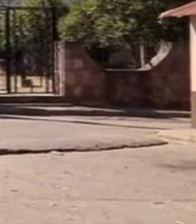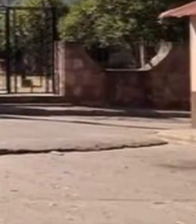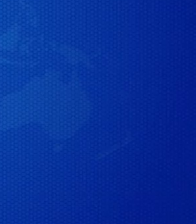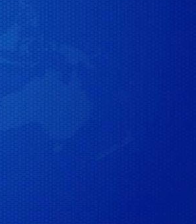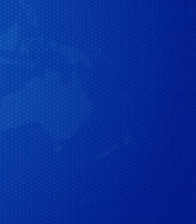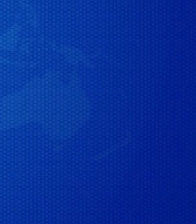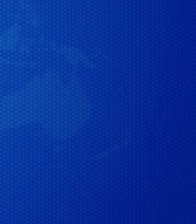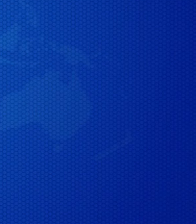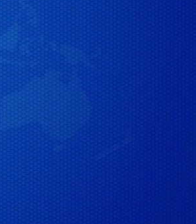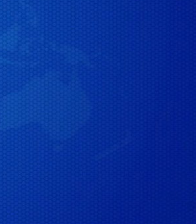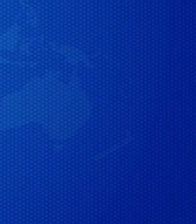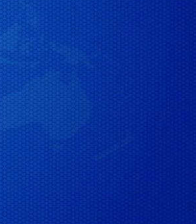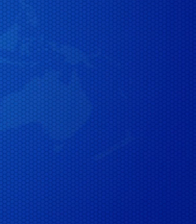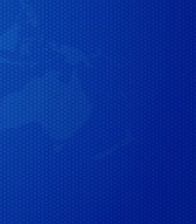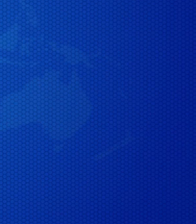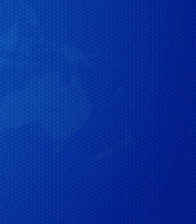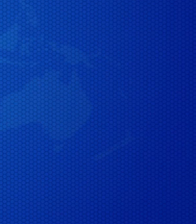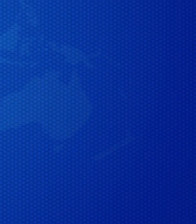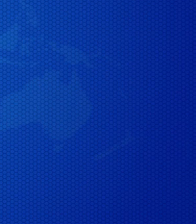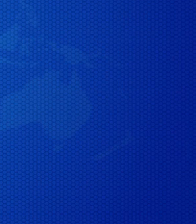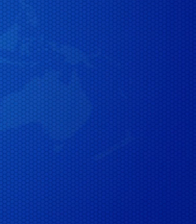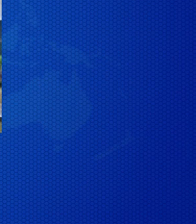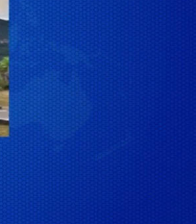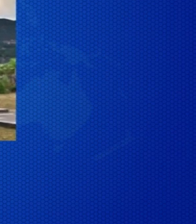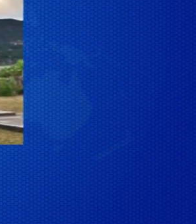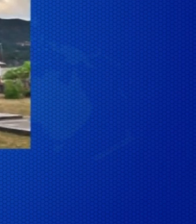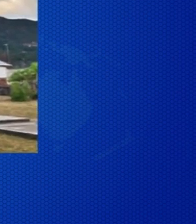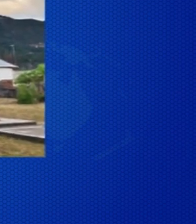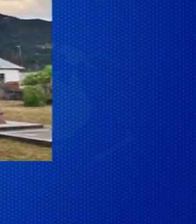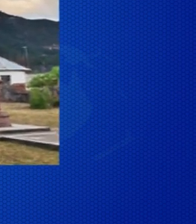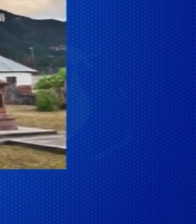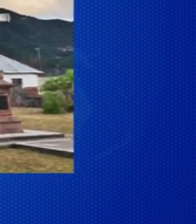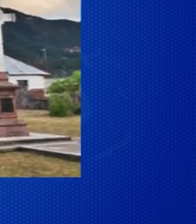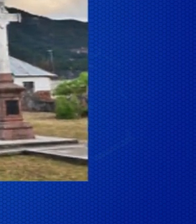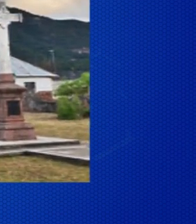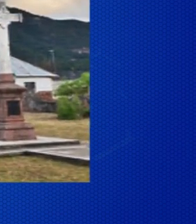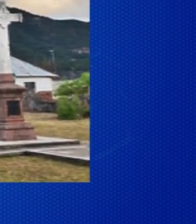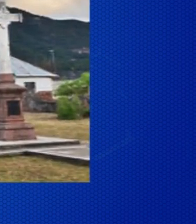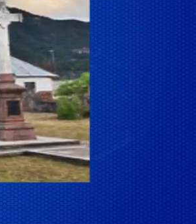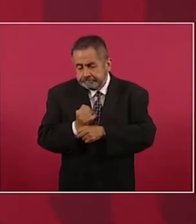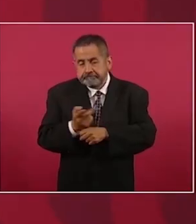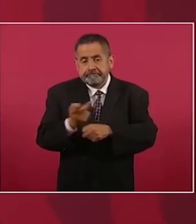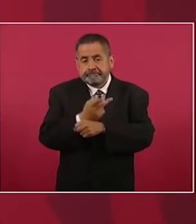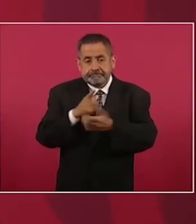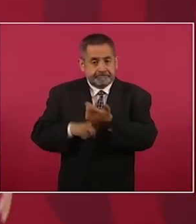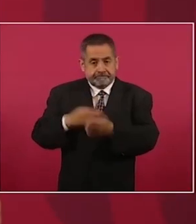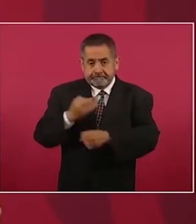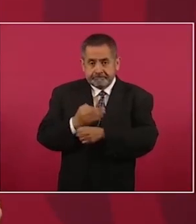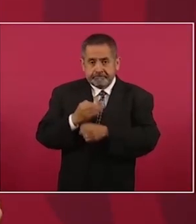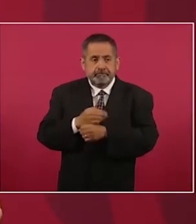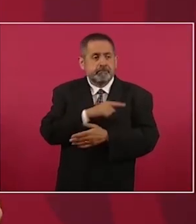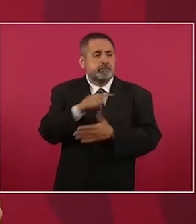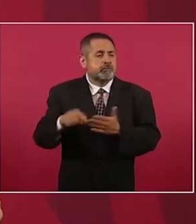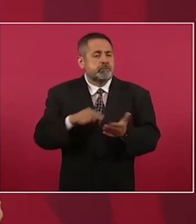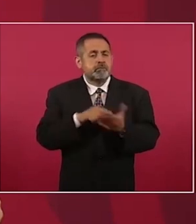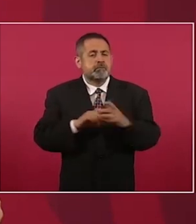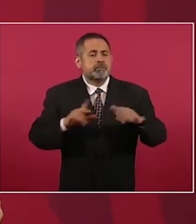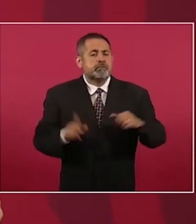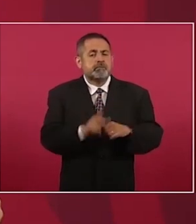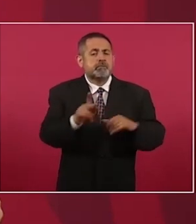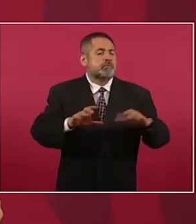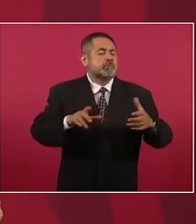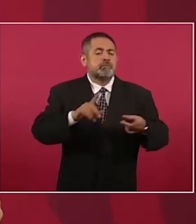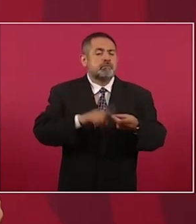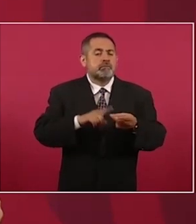asimismo refirieron que estos asesinatos no son hechos aislados por su parte el presidente mexicano